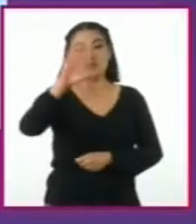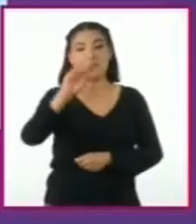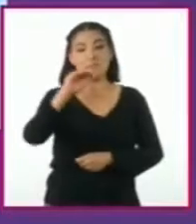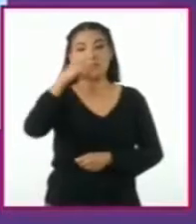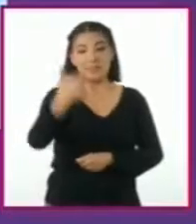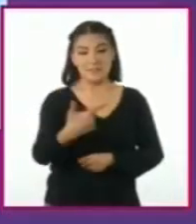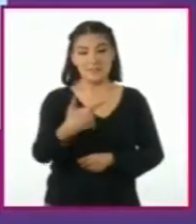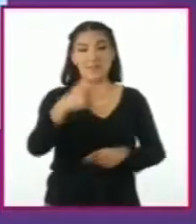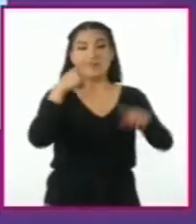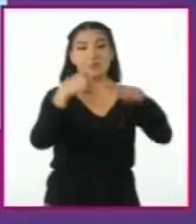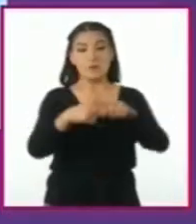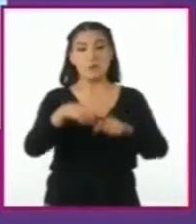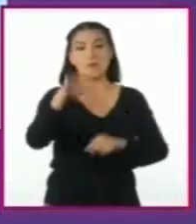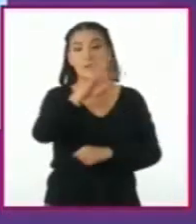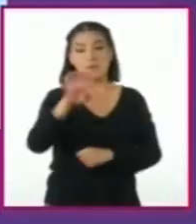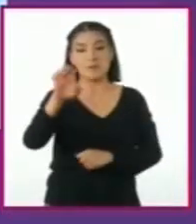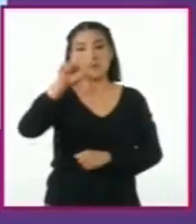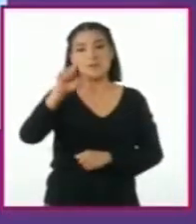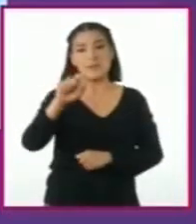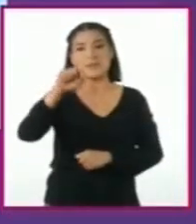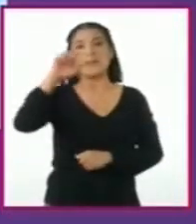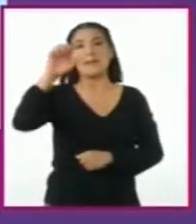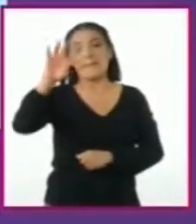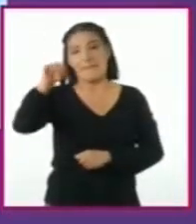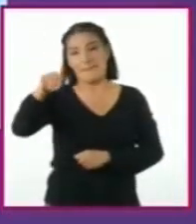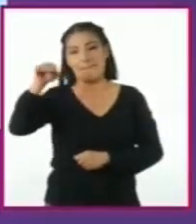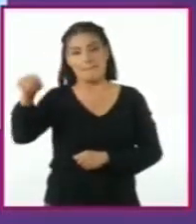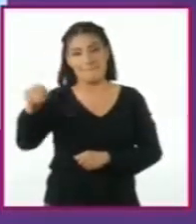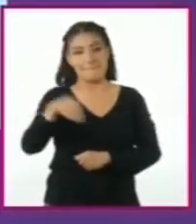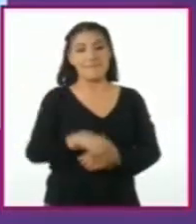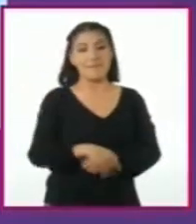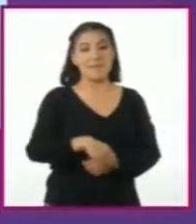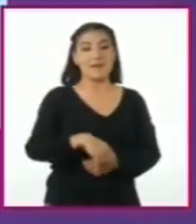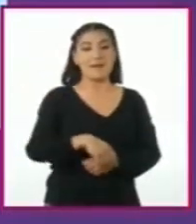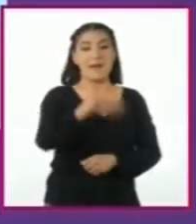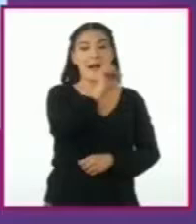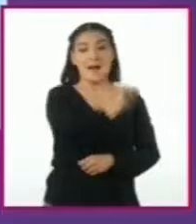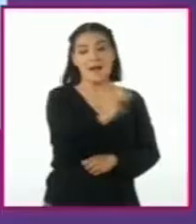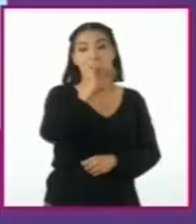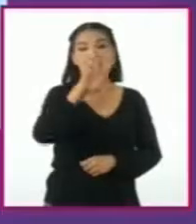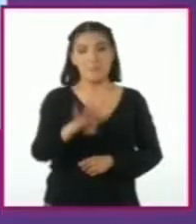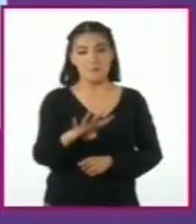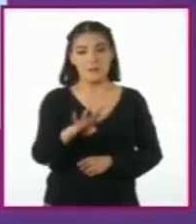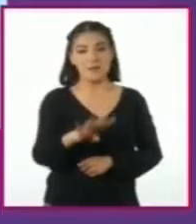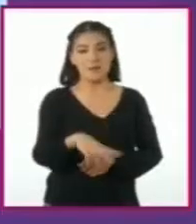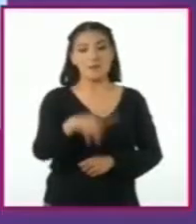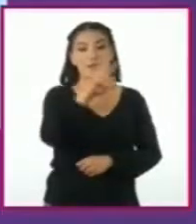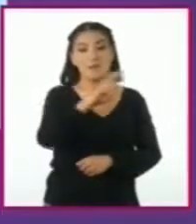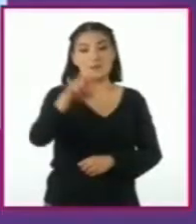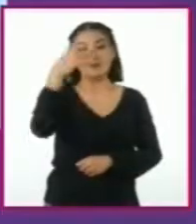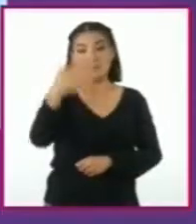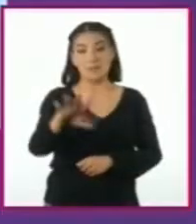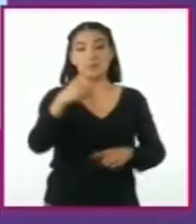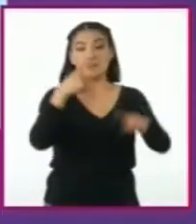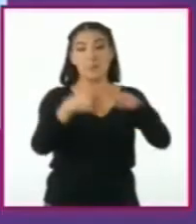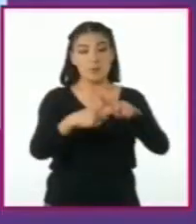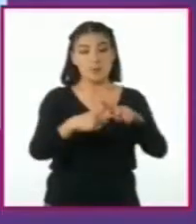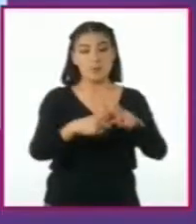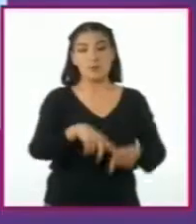297 por 420 milímetros. Formato A4, 210